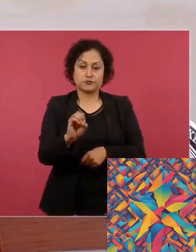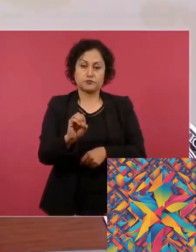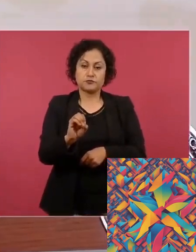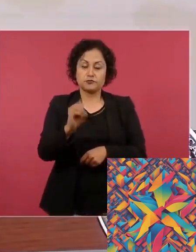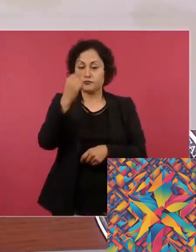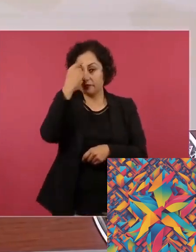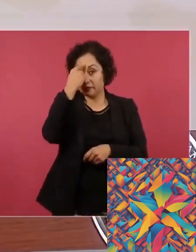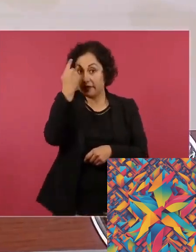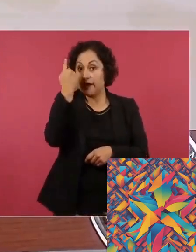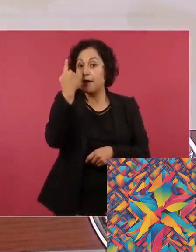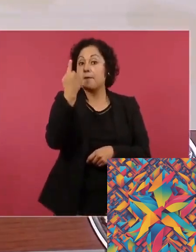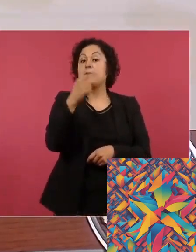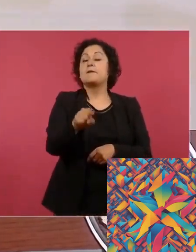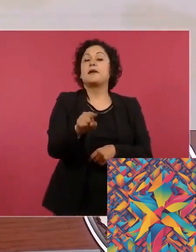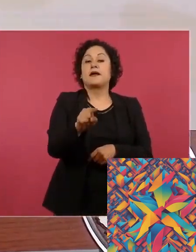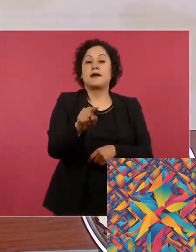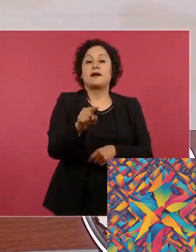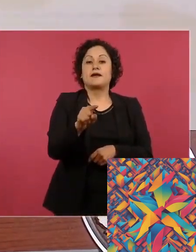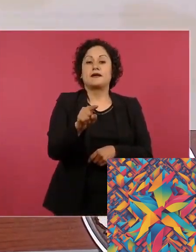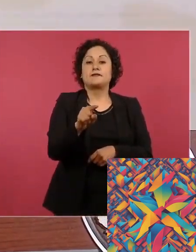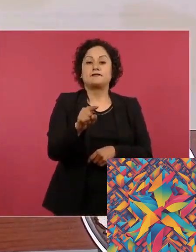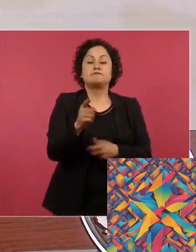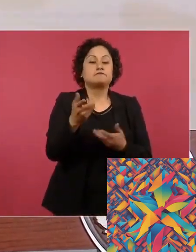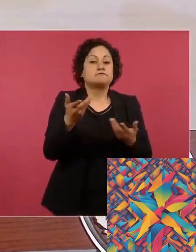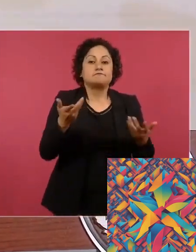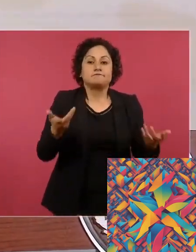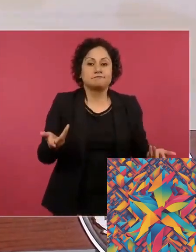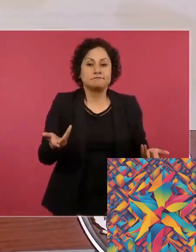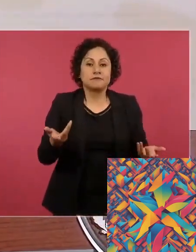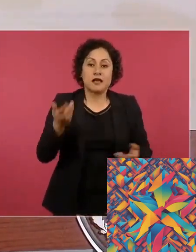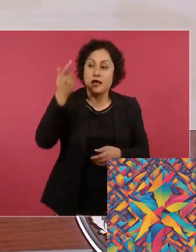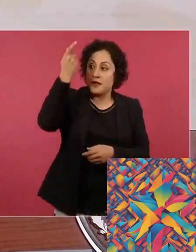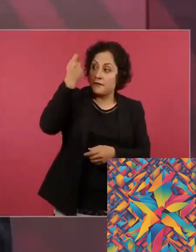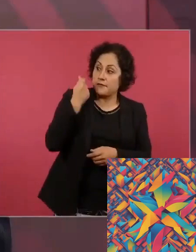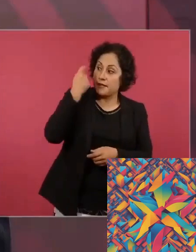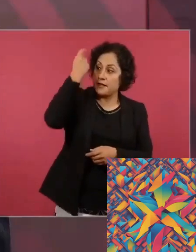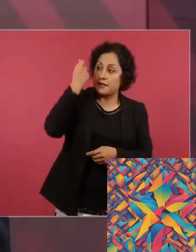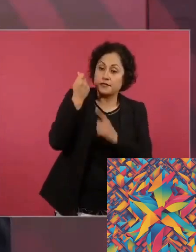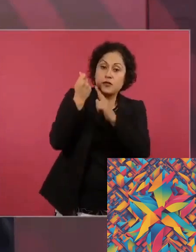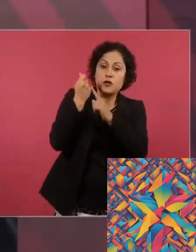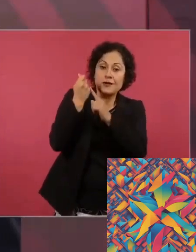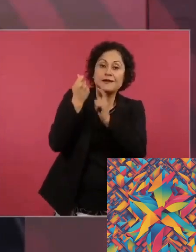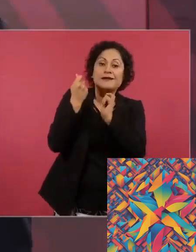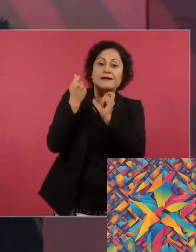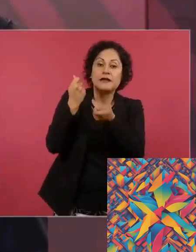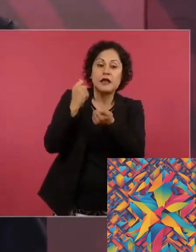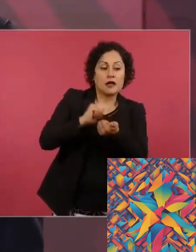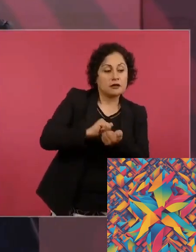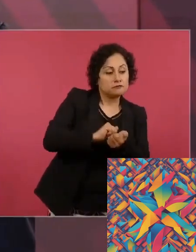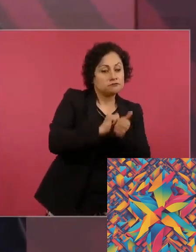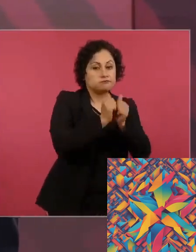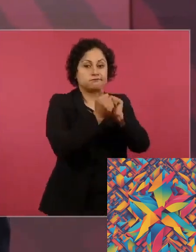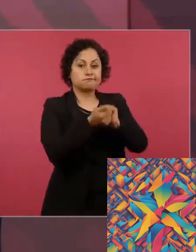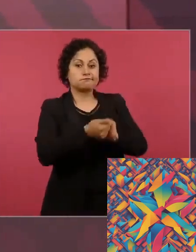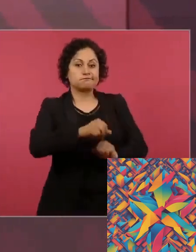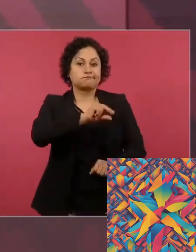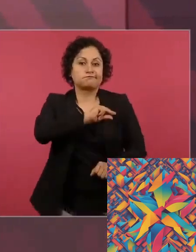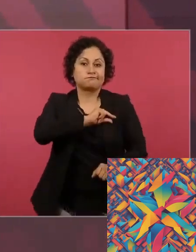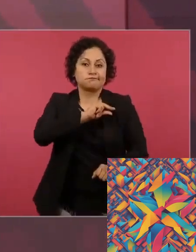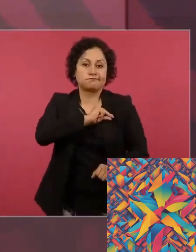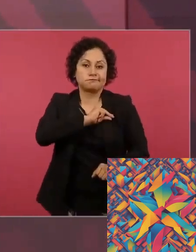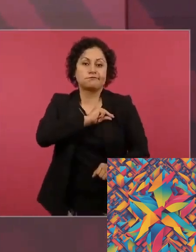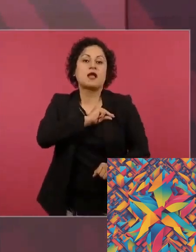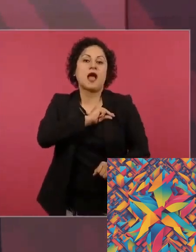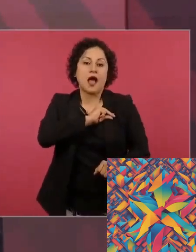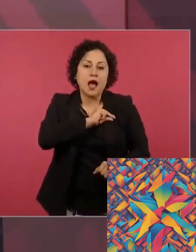de proyectos como el Tren Maya, Yucatán se mantiene firme en su camino hacia el progreso. La comunidad yucateca ha demostrado su